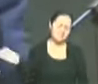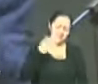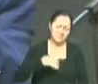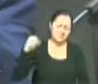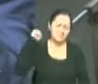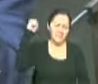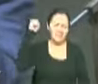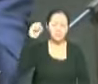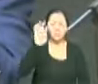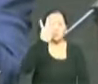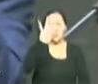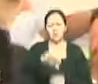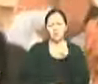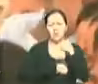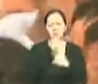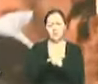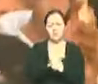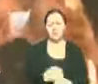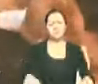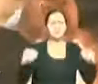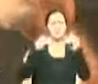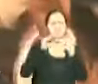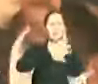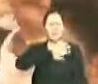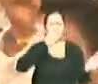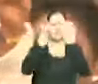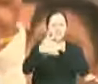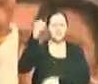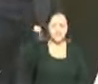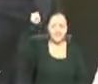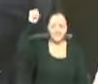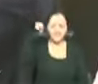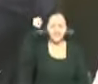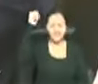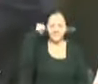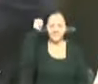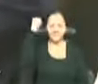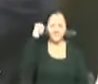por 4 años más de revolución ciudadana